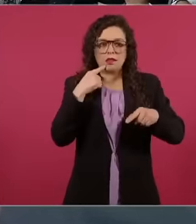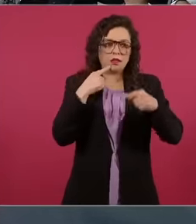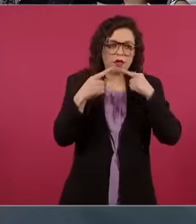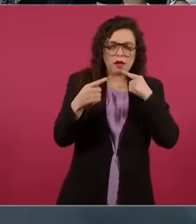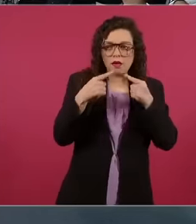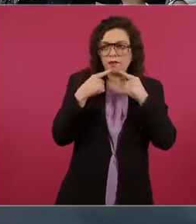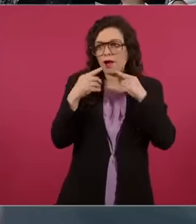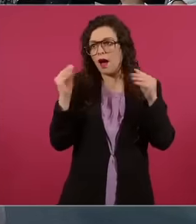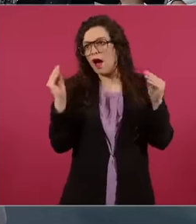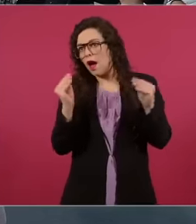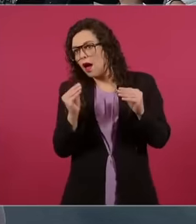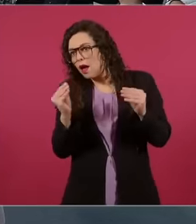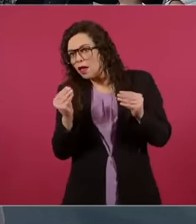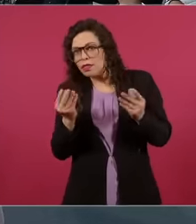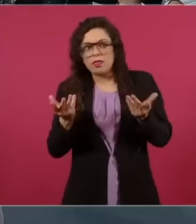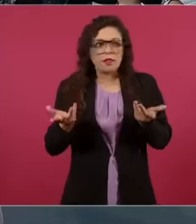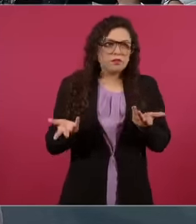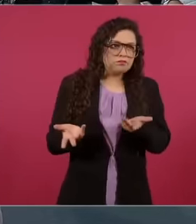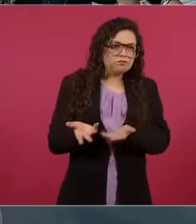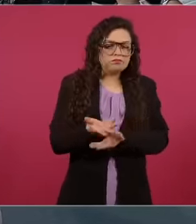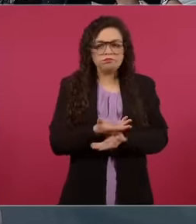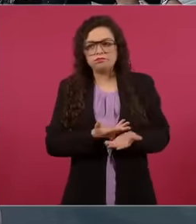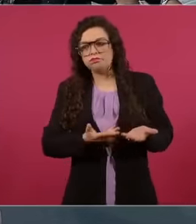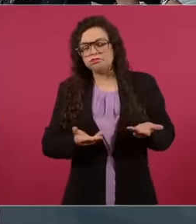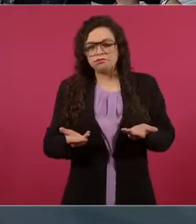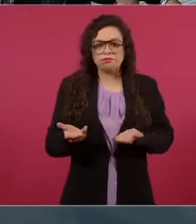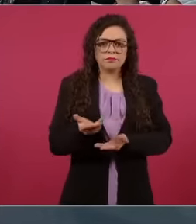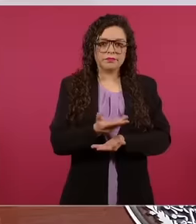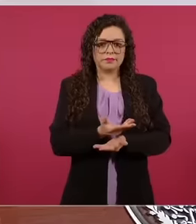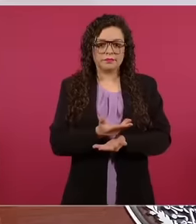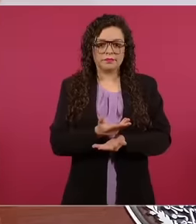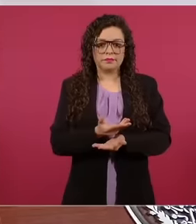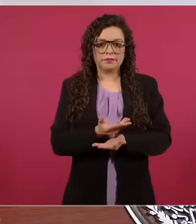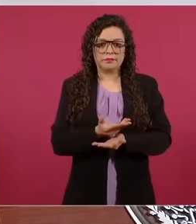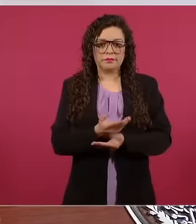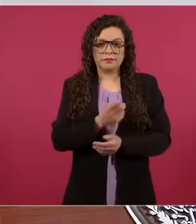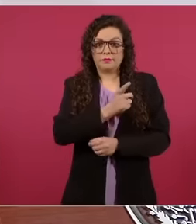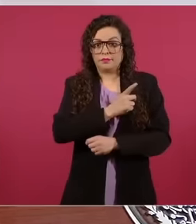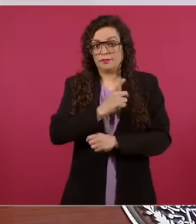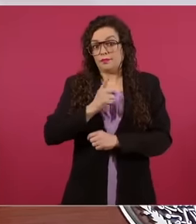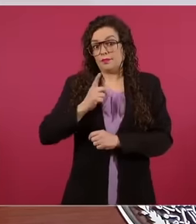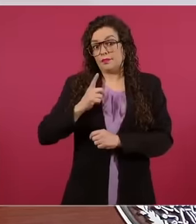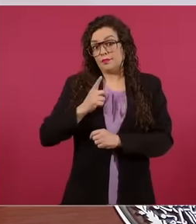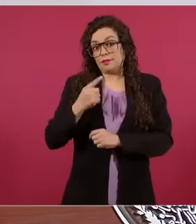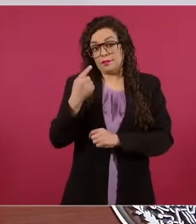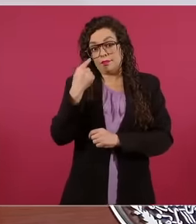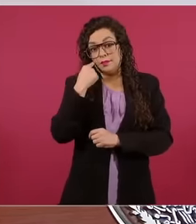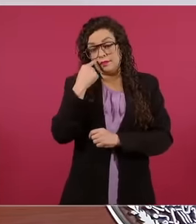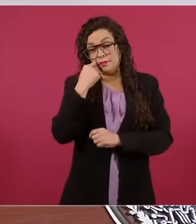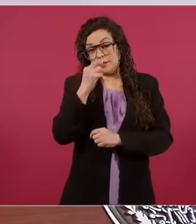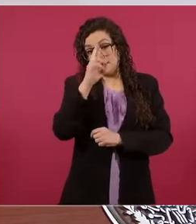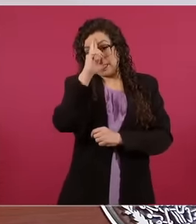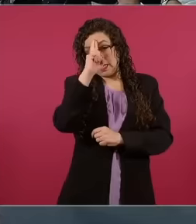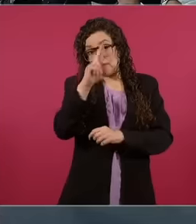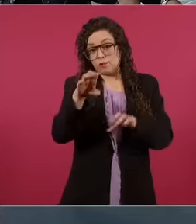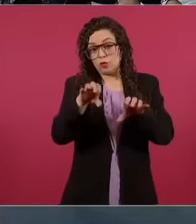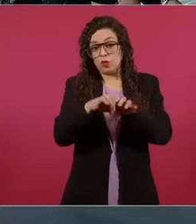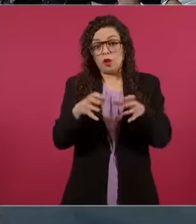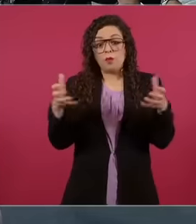y además tienen que cuidar mucho el procedimiento, porque si no,